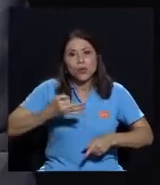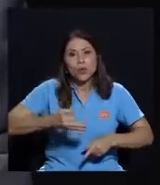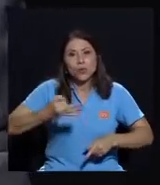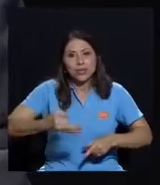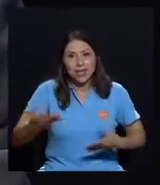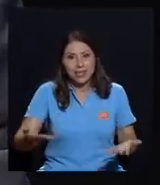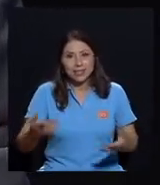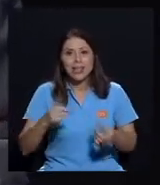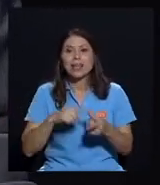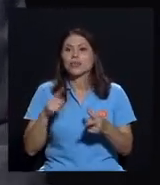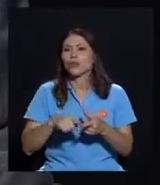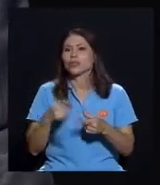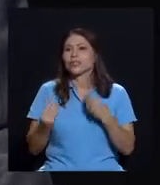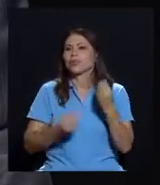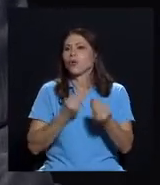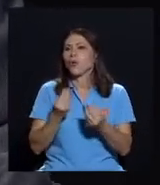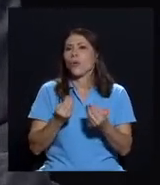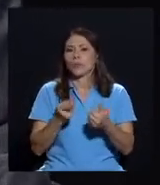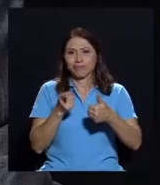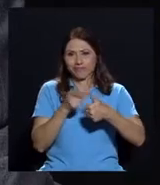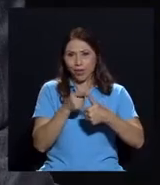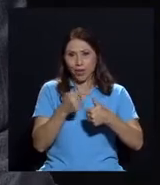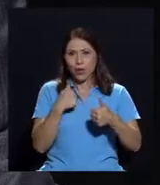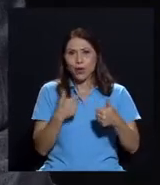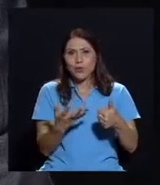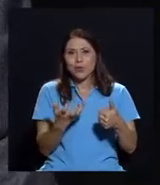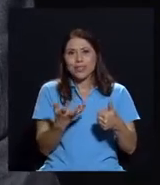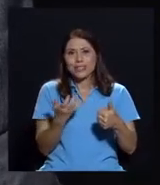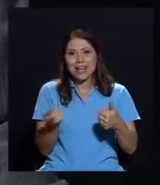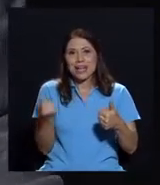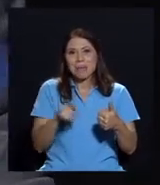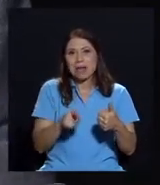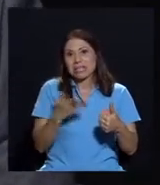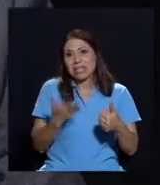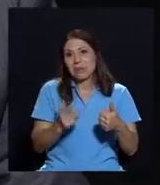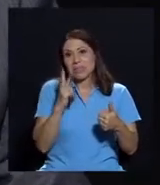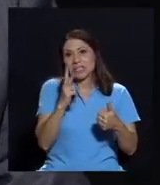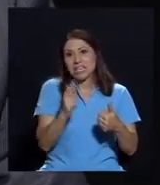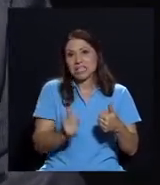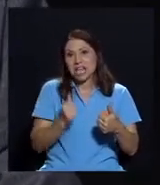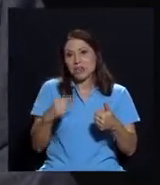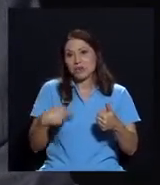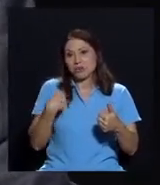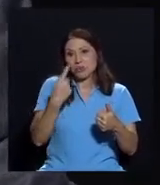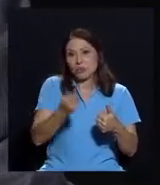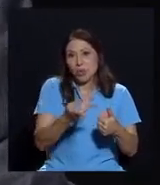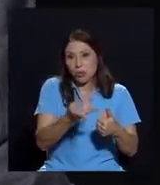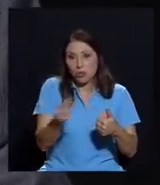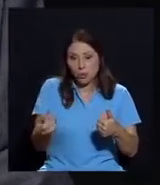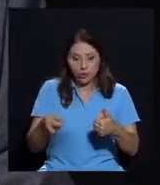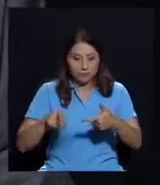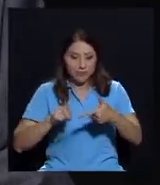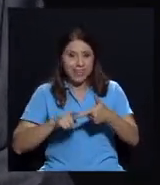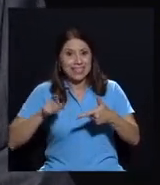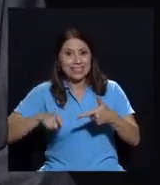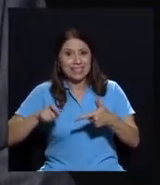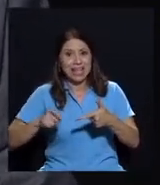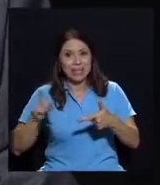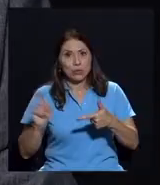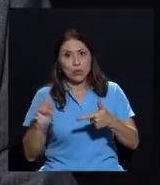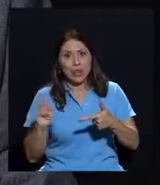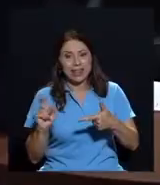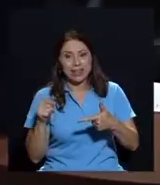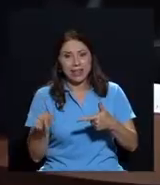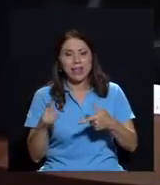quisiera que pase que puede tardar uno dos o tres años mientras se encuentra la solución y la necesidad urgente entonces yo digo